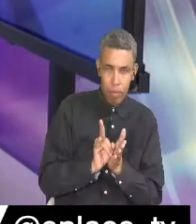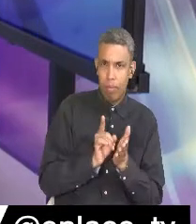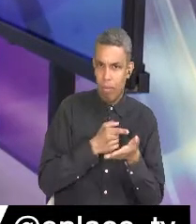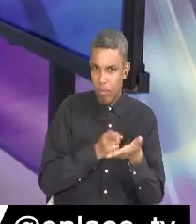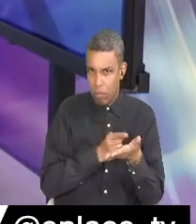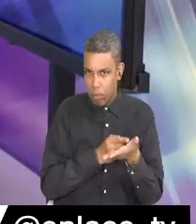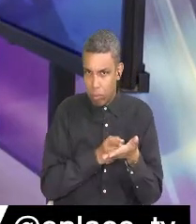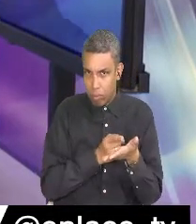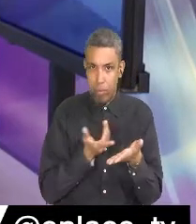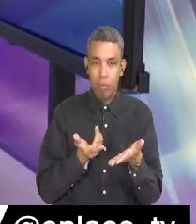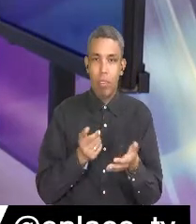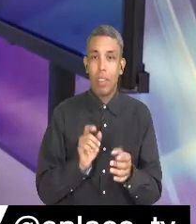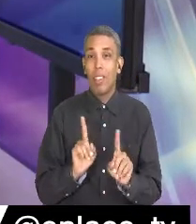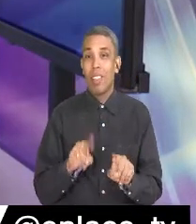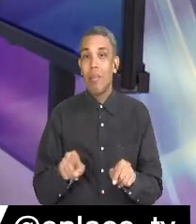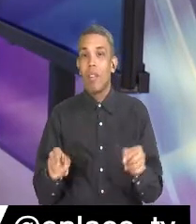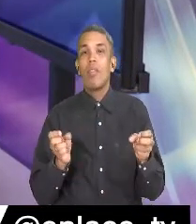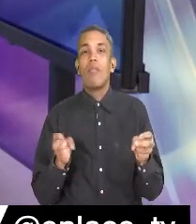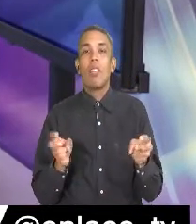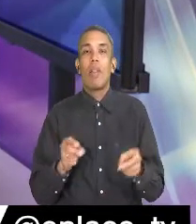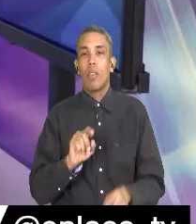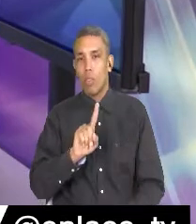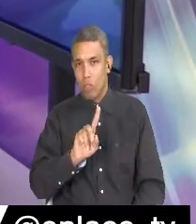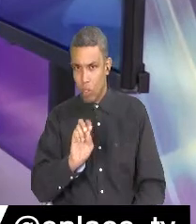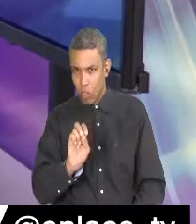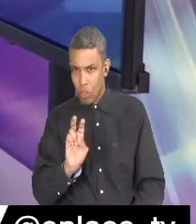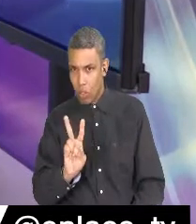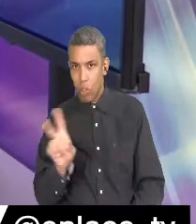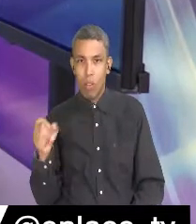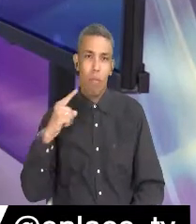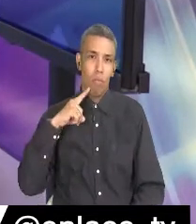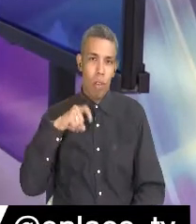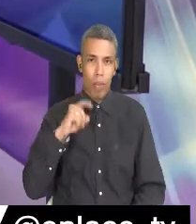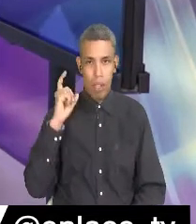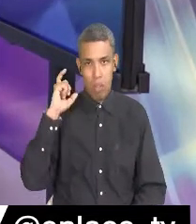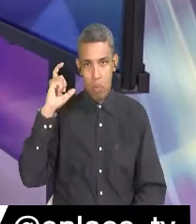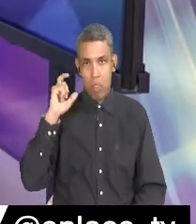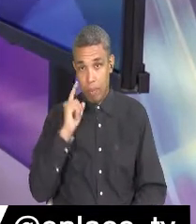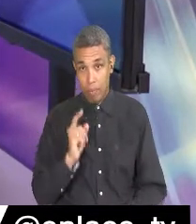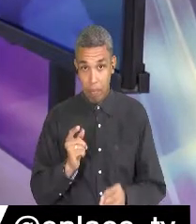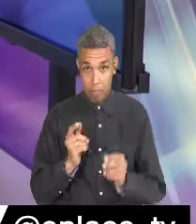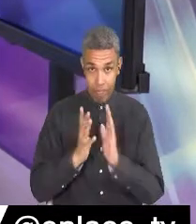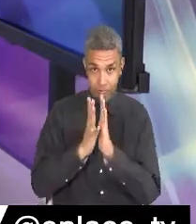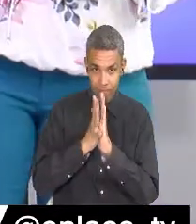canal 102 de UNE en la ciudad de Bucaramanga y Cúcuta. A continuación, conozca nuestros titulares.